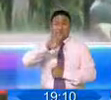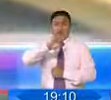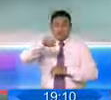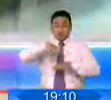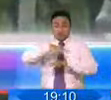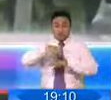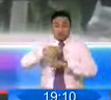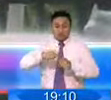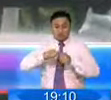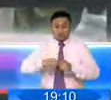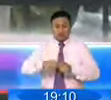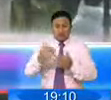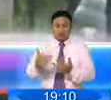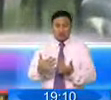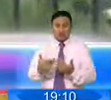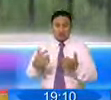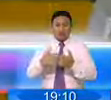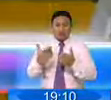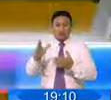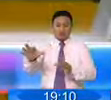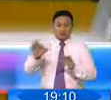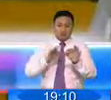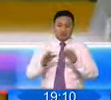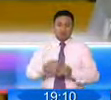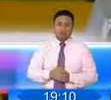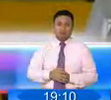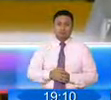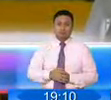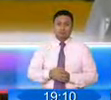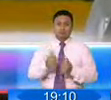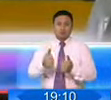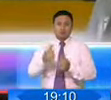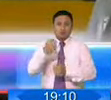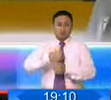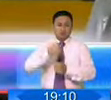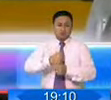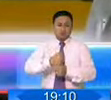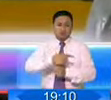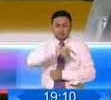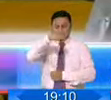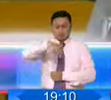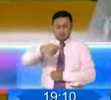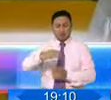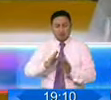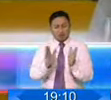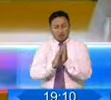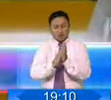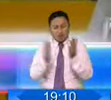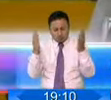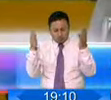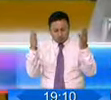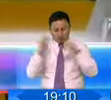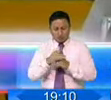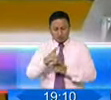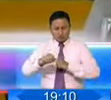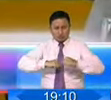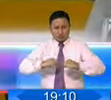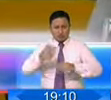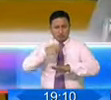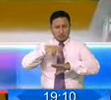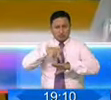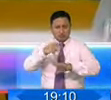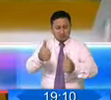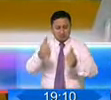zona hasta el rescate de los militares. En un buen trabajo realizado por el BIMOD, a quien aplaudimos y felicitamos por ese trabajo profesional